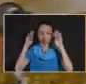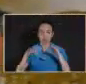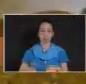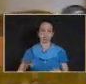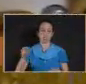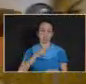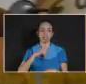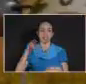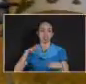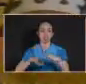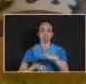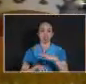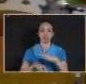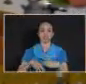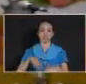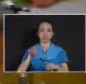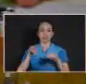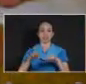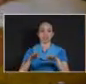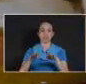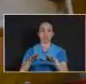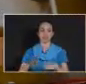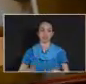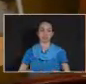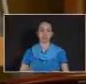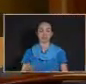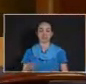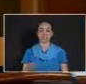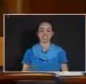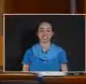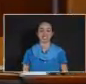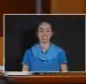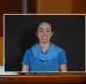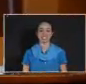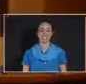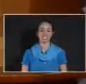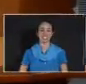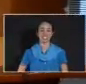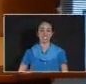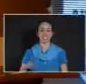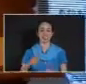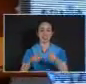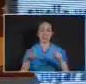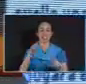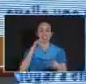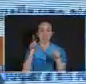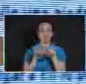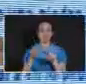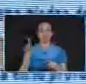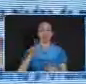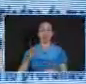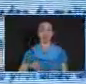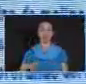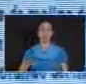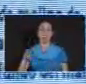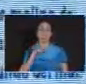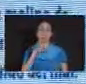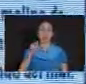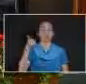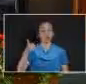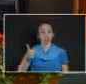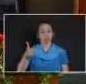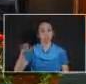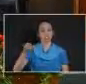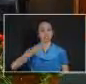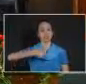dice este versículo, Mateo y Lucas también lo mencionan, pero tampoco es conveniente que